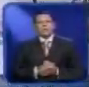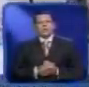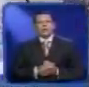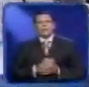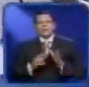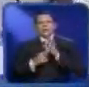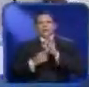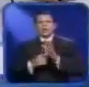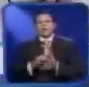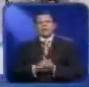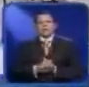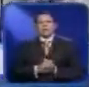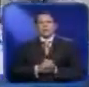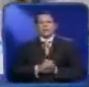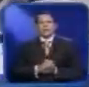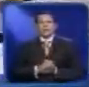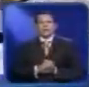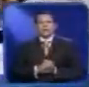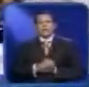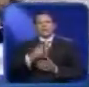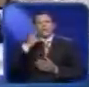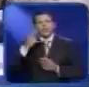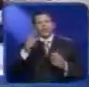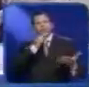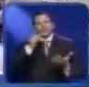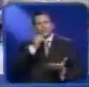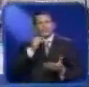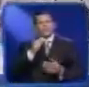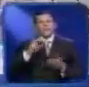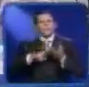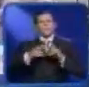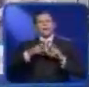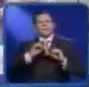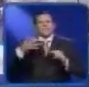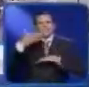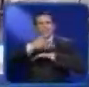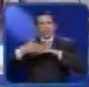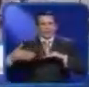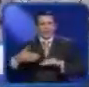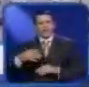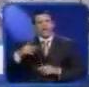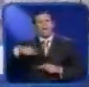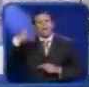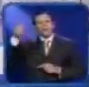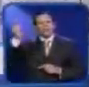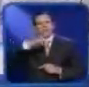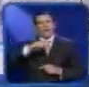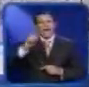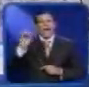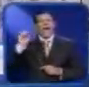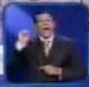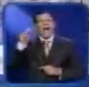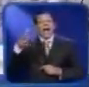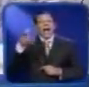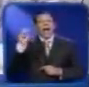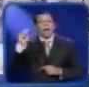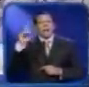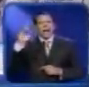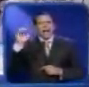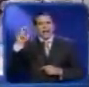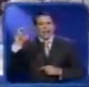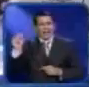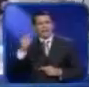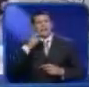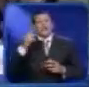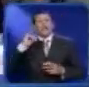Cansado de las críticas y de la tormenta política que ha desatado el concierto Paz sin Fronteras el próximo mes en La Habana, en entrevista al diario New Herald, Juanes aclaró